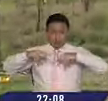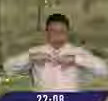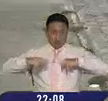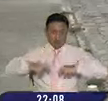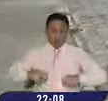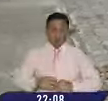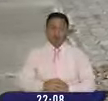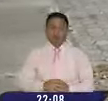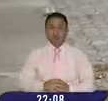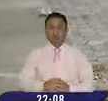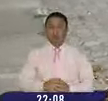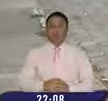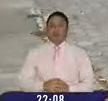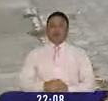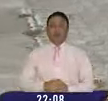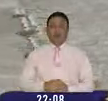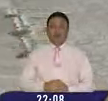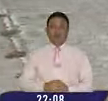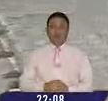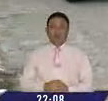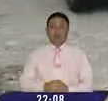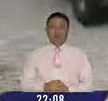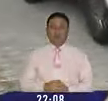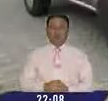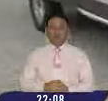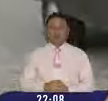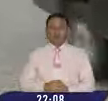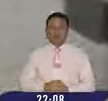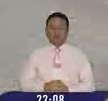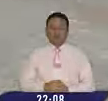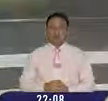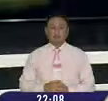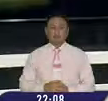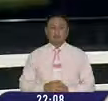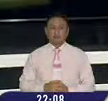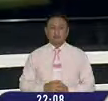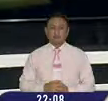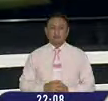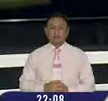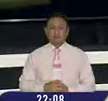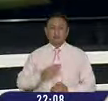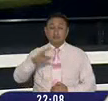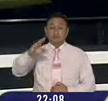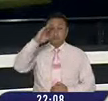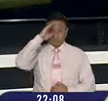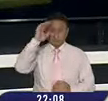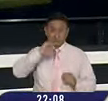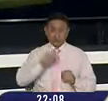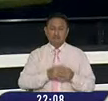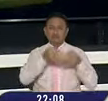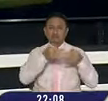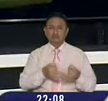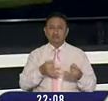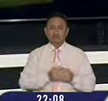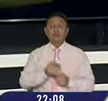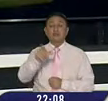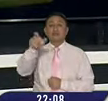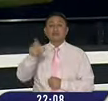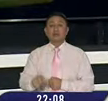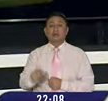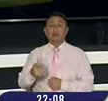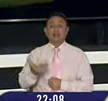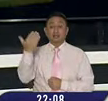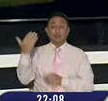policía. Informó Marín Caramillo. La Policía Nacional confirmó que la ciudadana asesinada